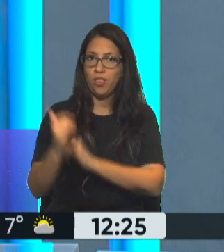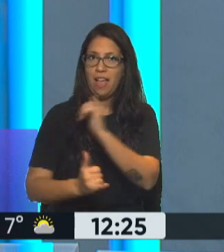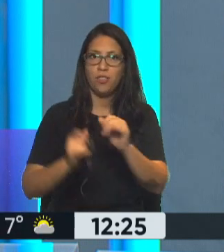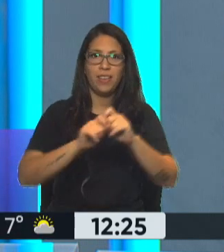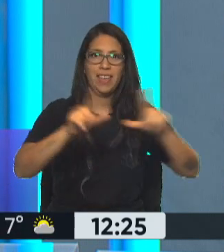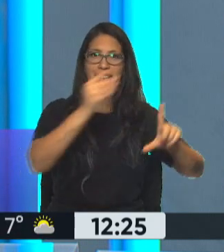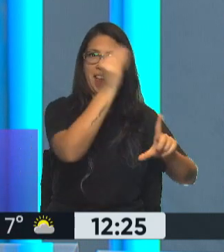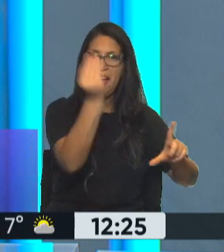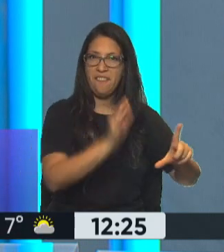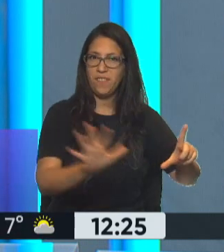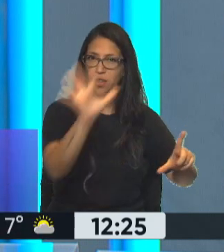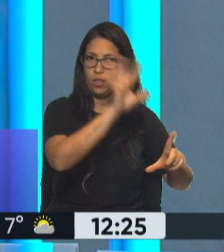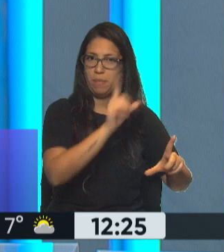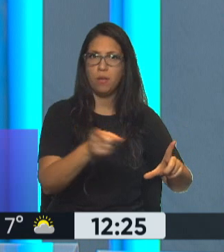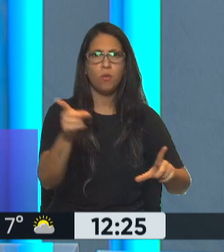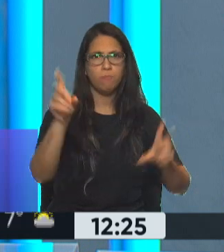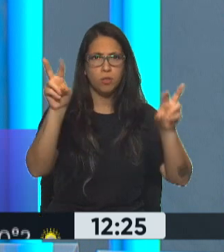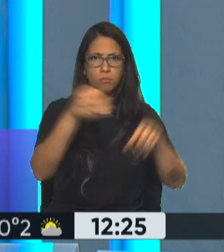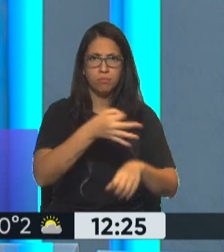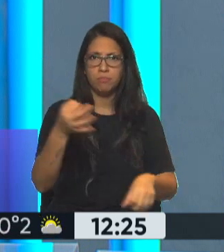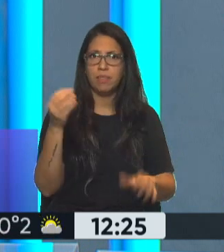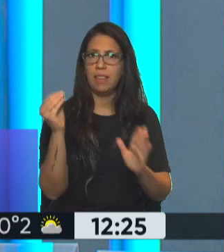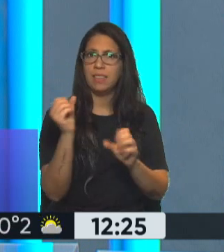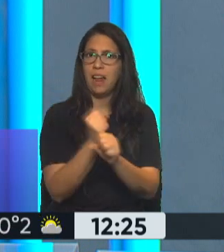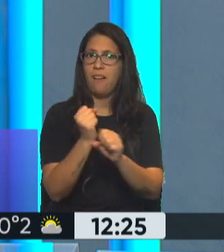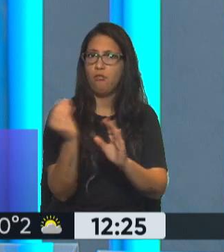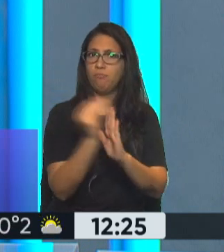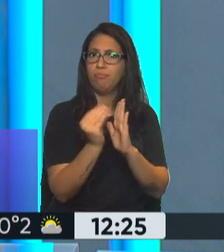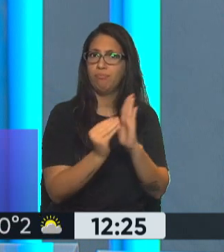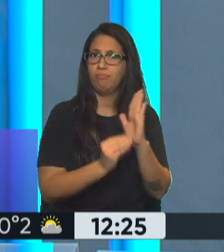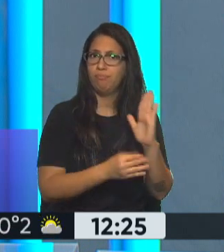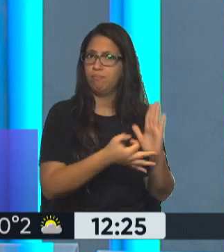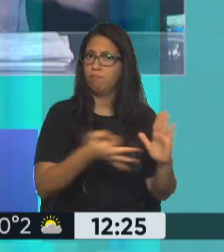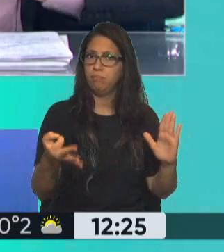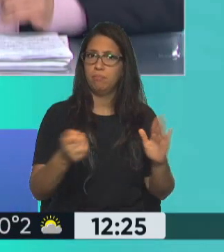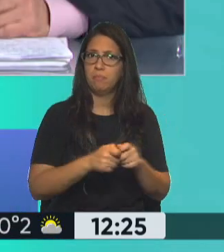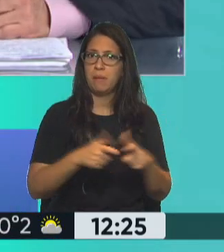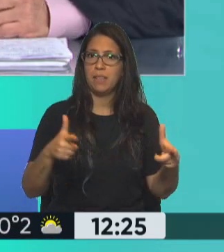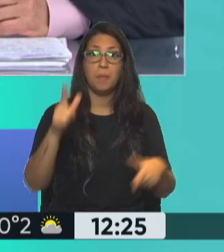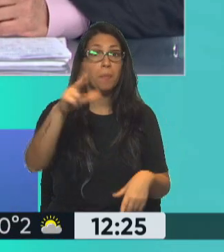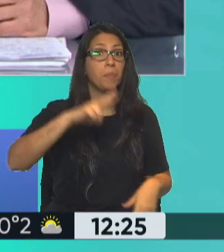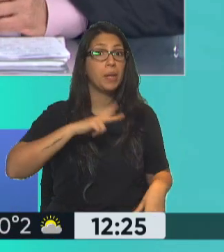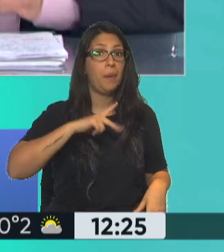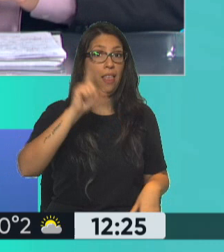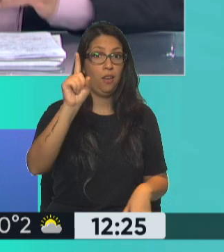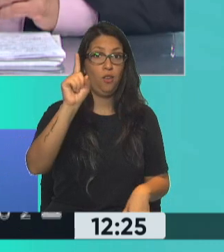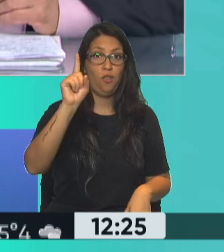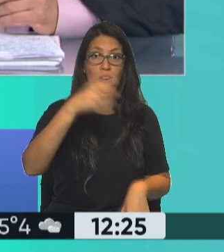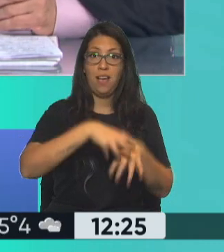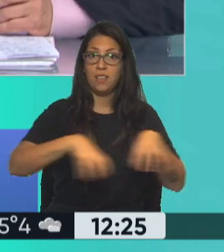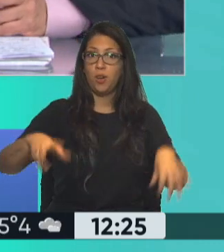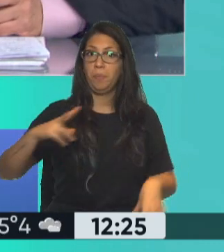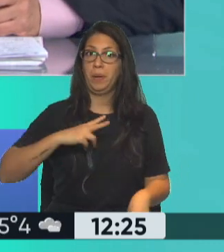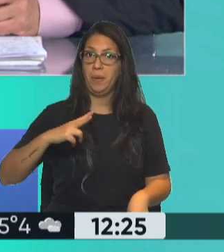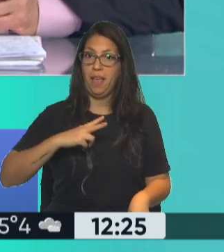gráficos. Raúl de la Torre, a ver, el título tiene que ver con el empleo registrado, con una suba. Exactamente, empleo registrado privado. Bien. Estamos hablando del sector privado